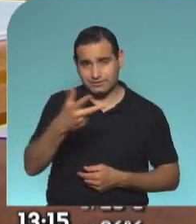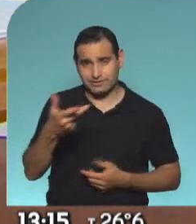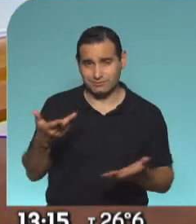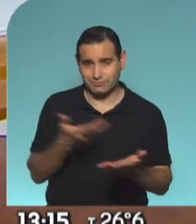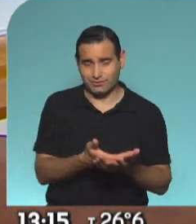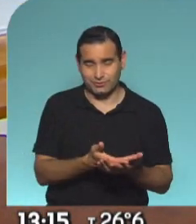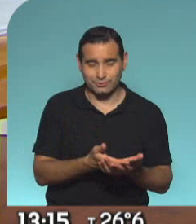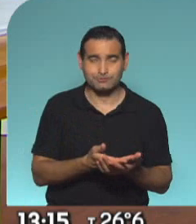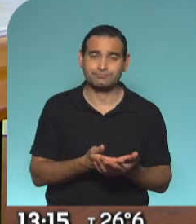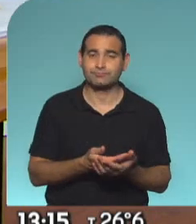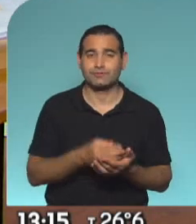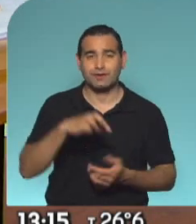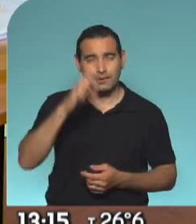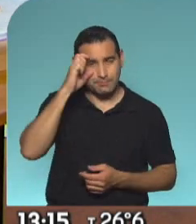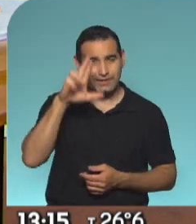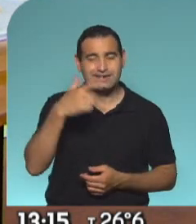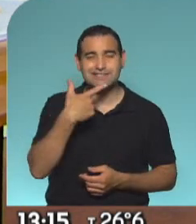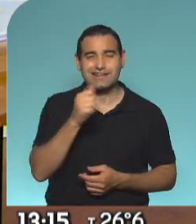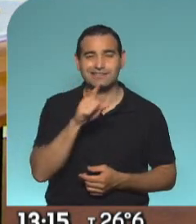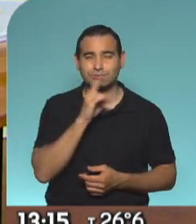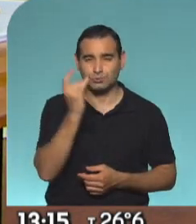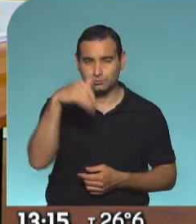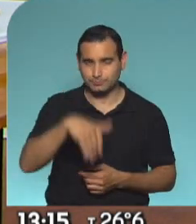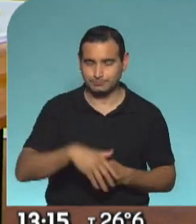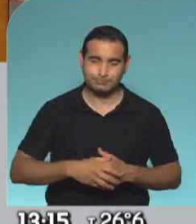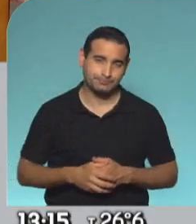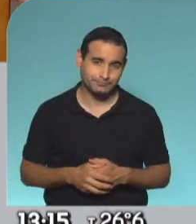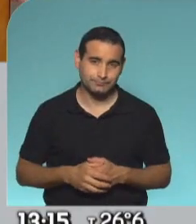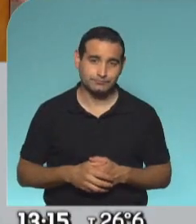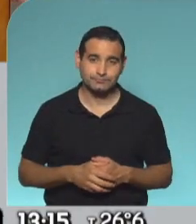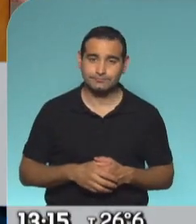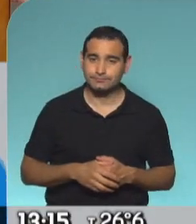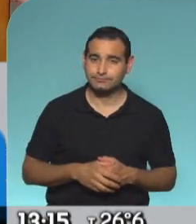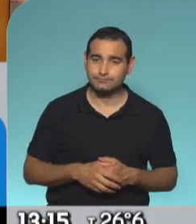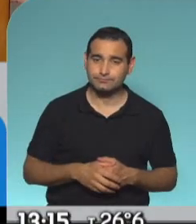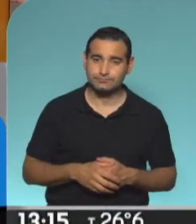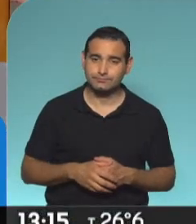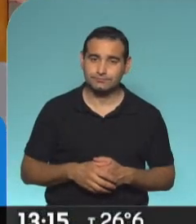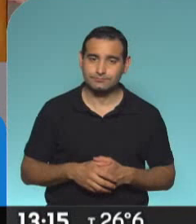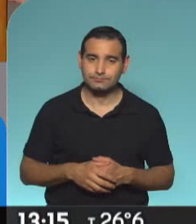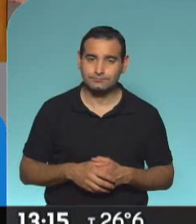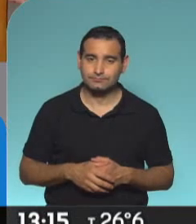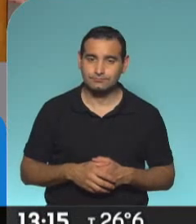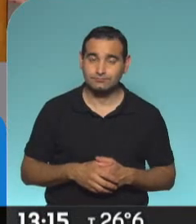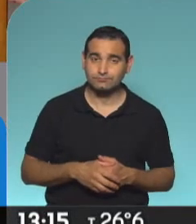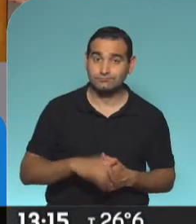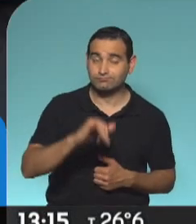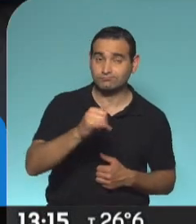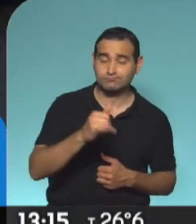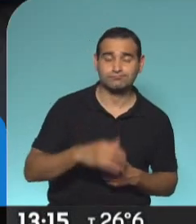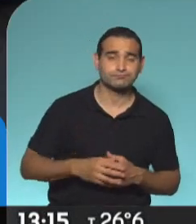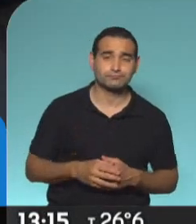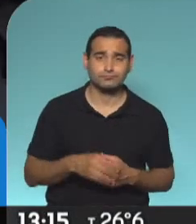los camaristas Bertuzzi, Bruglia y el juez Castelli. Estamos de regreso con vos, Laura. Ahí estamos, Alejandro, Silvia,